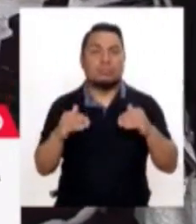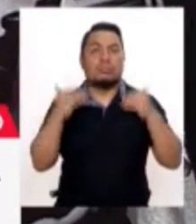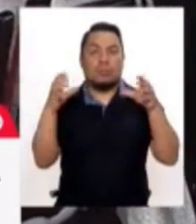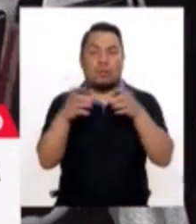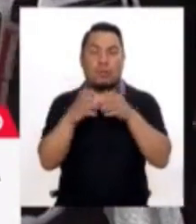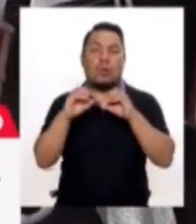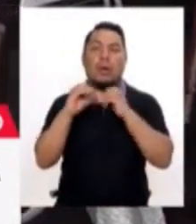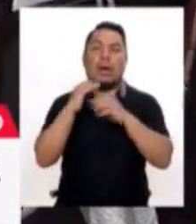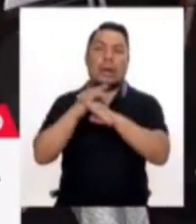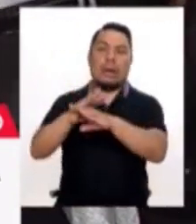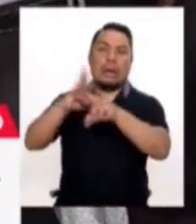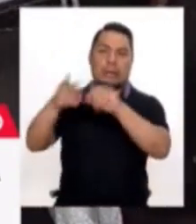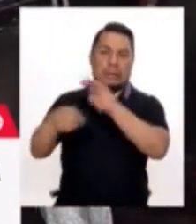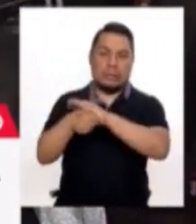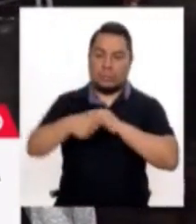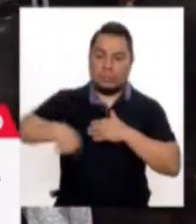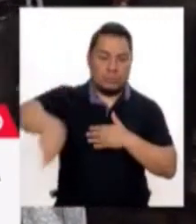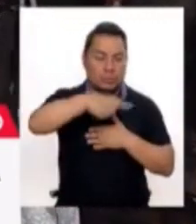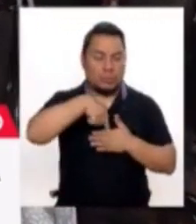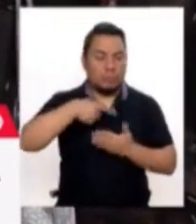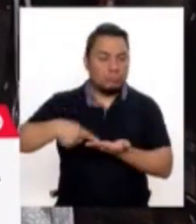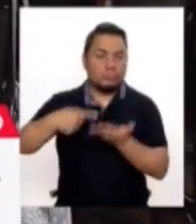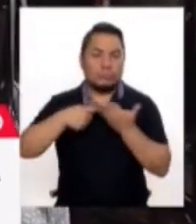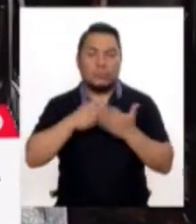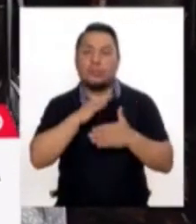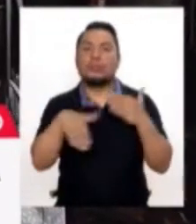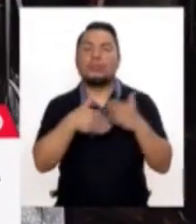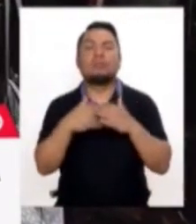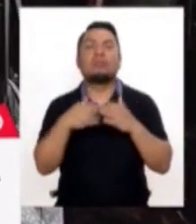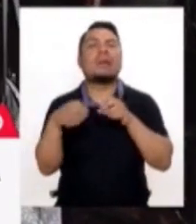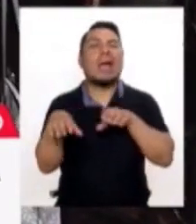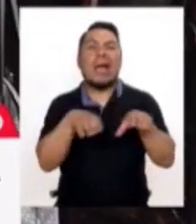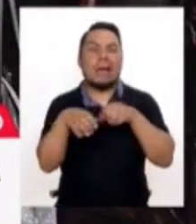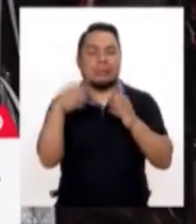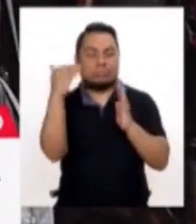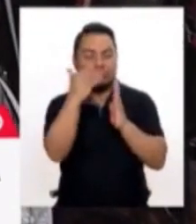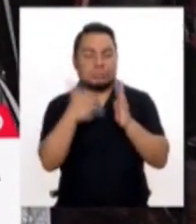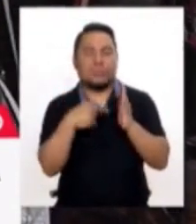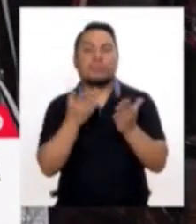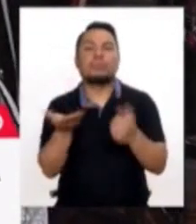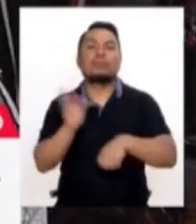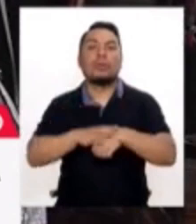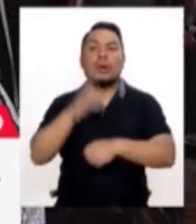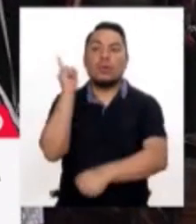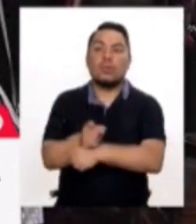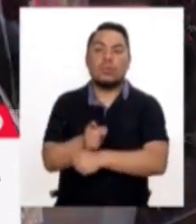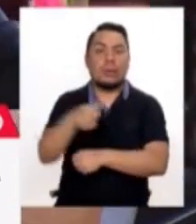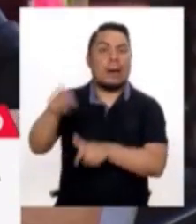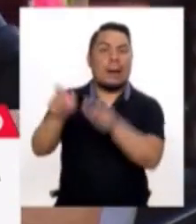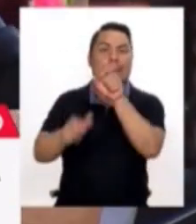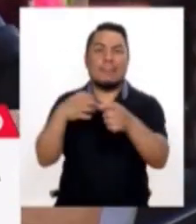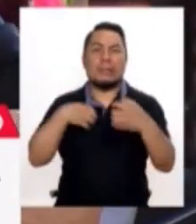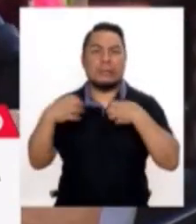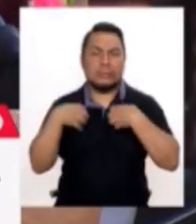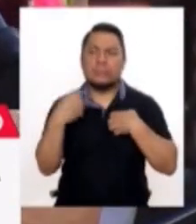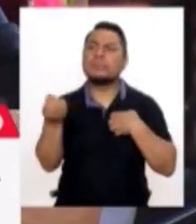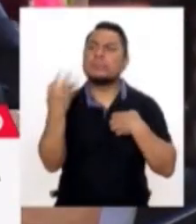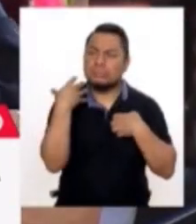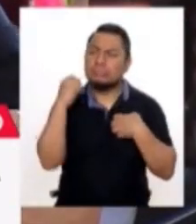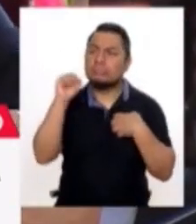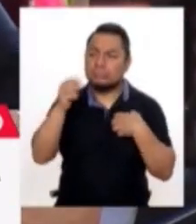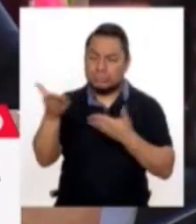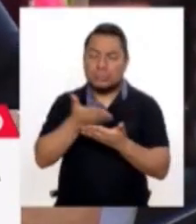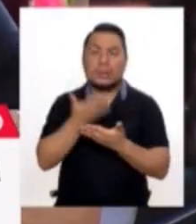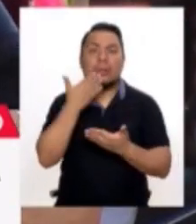Nivel Anticorrupción, tiene un conjunto de medidas sobre las denuncias de los ciudadanos, sobre